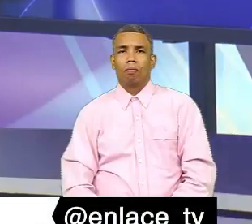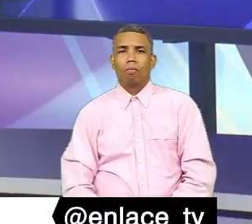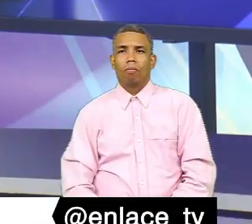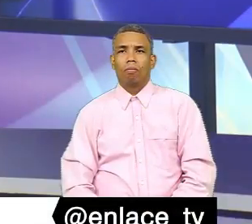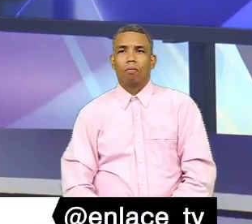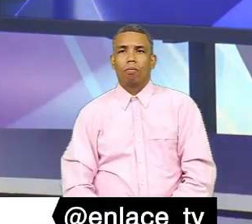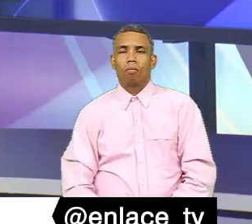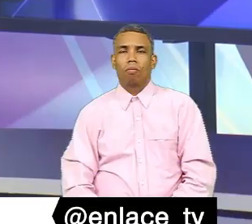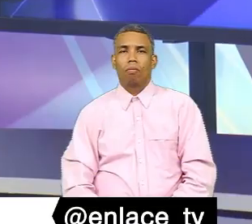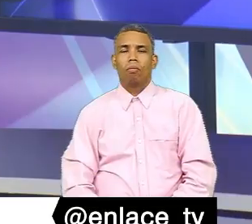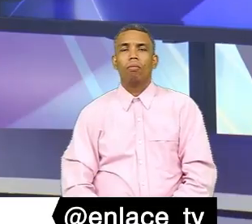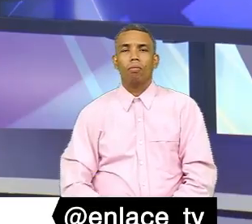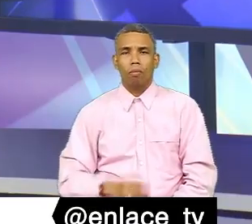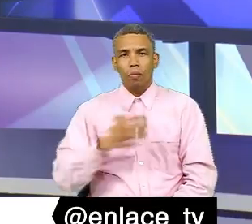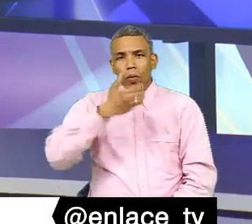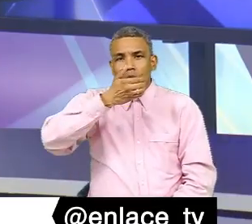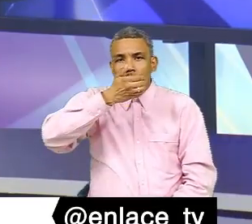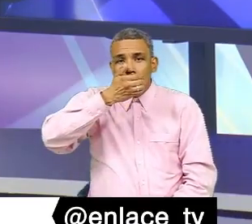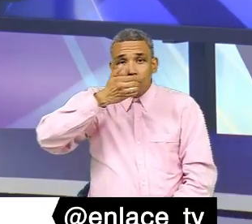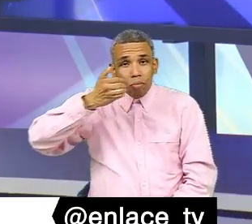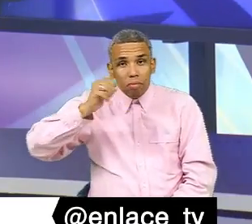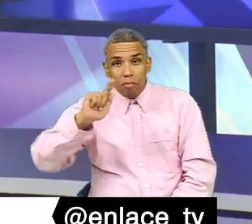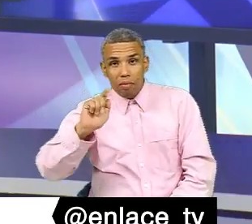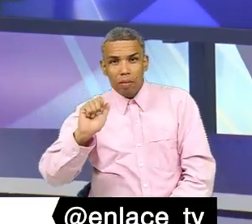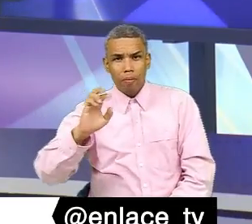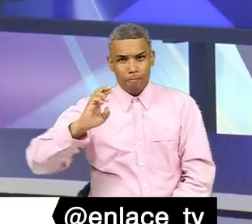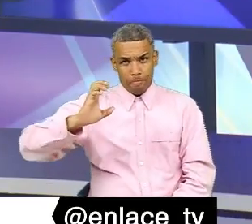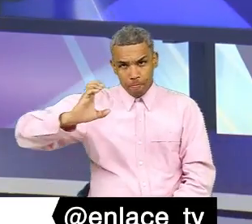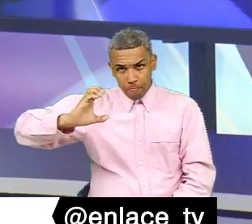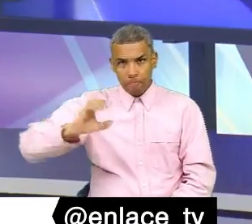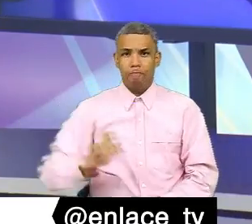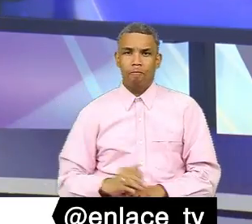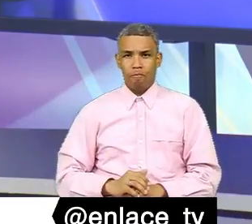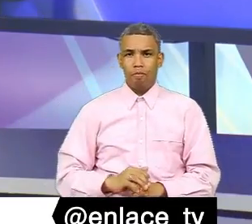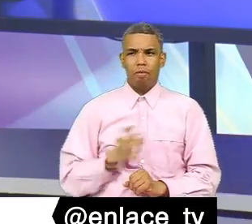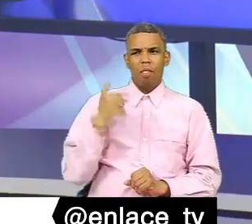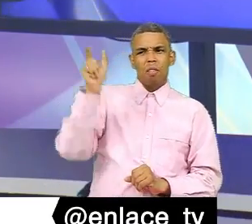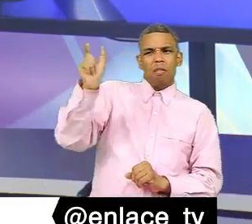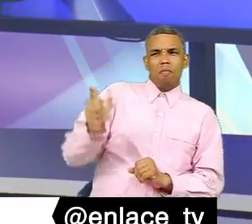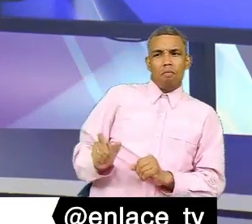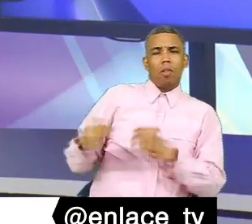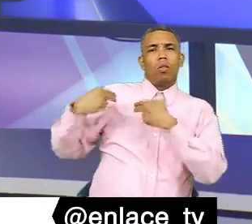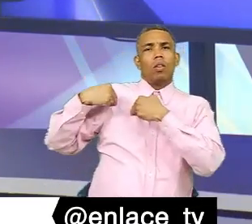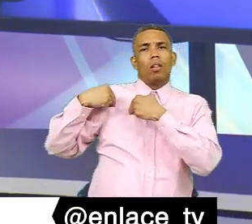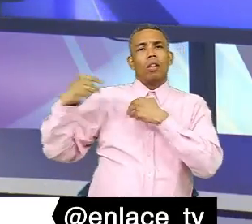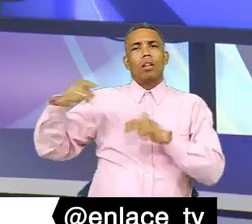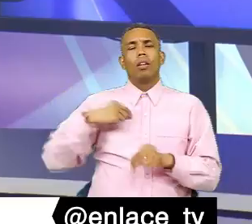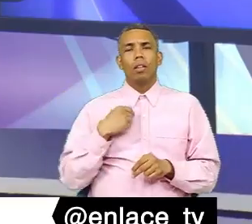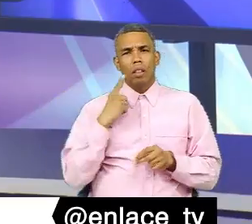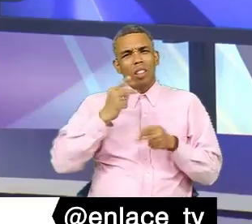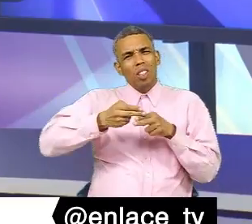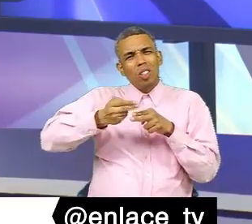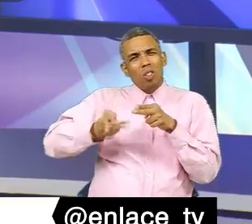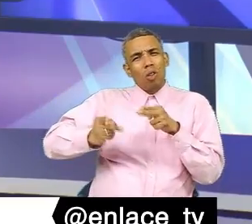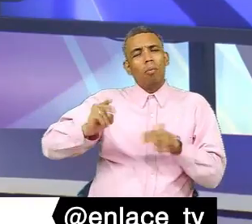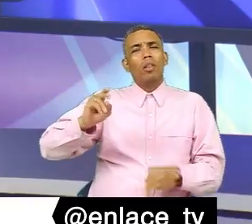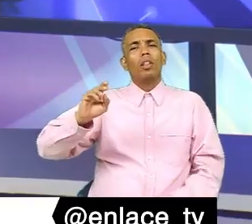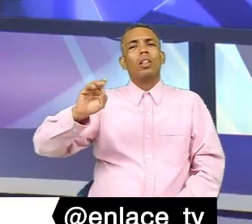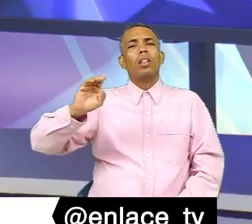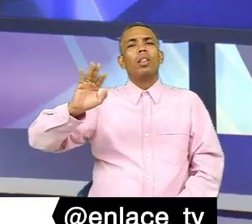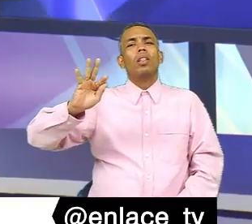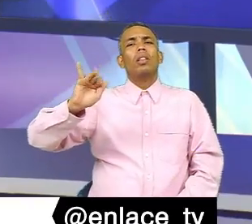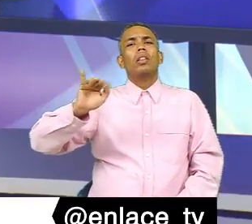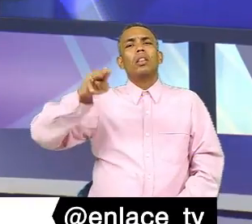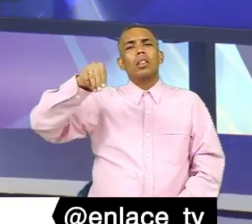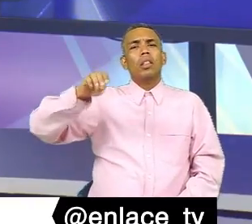Las FARC, a través de su vocero Rodrigo Londoño, alias Timochenko, asegura que se mantienen en la paz a pesar de los resultados adversos del